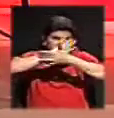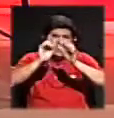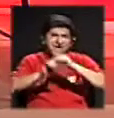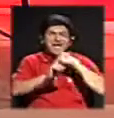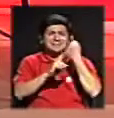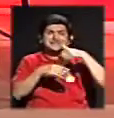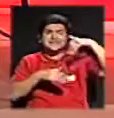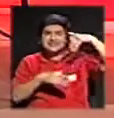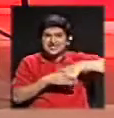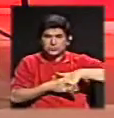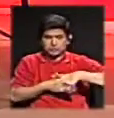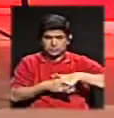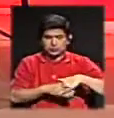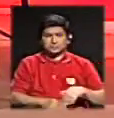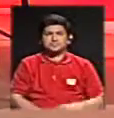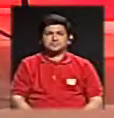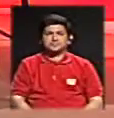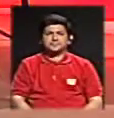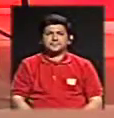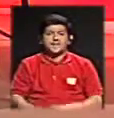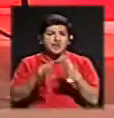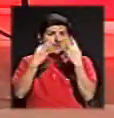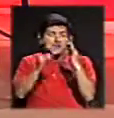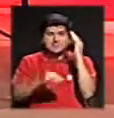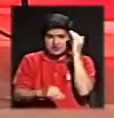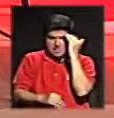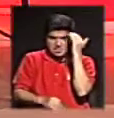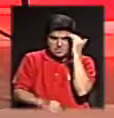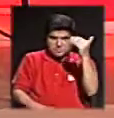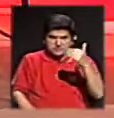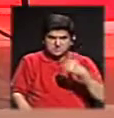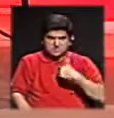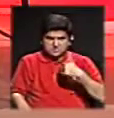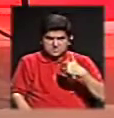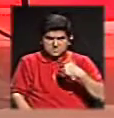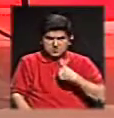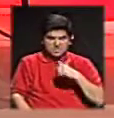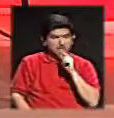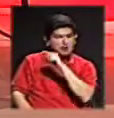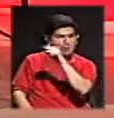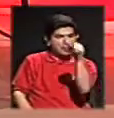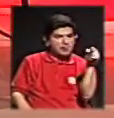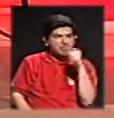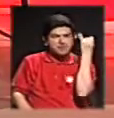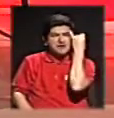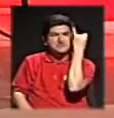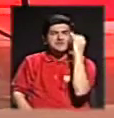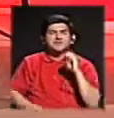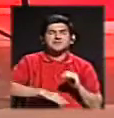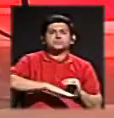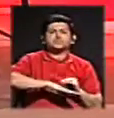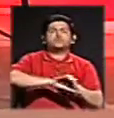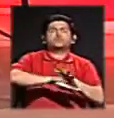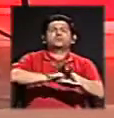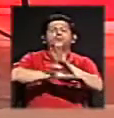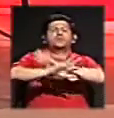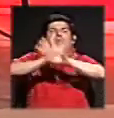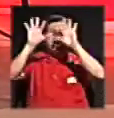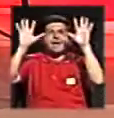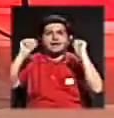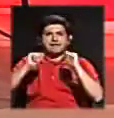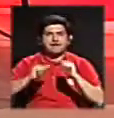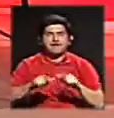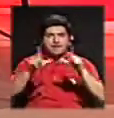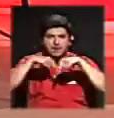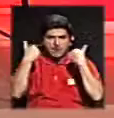situación interna y hacer conciencia o poder que estas ideas permeen con claridad en